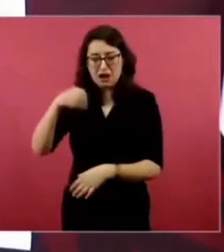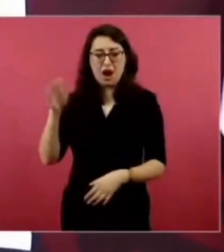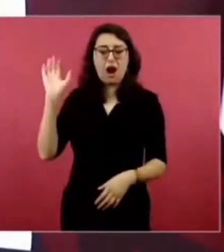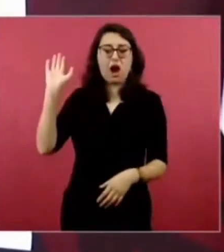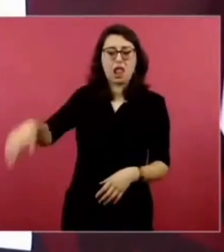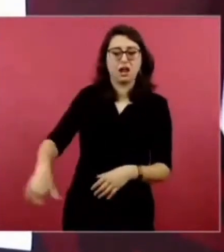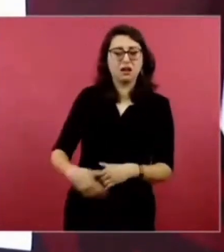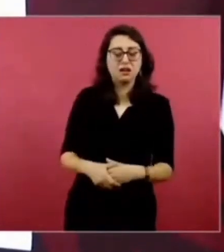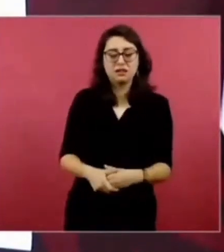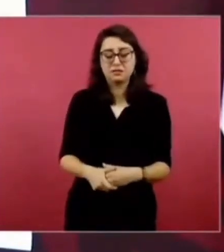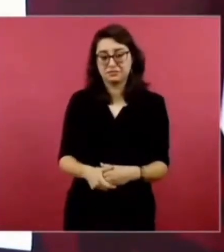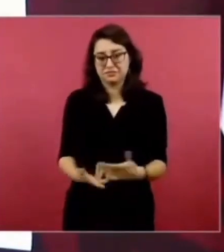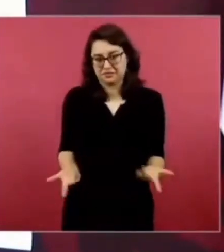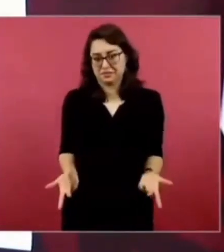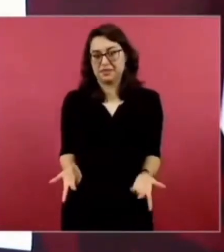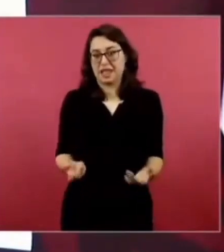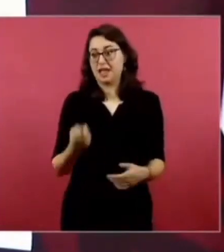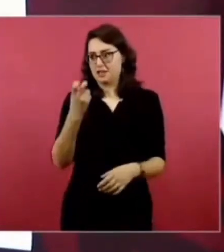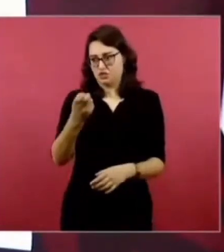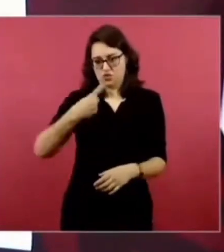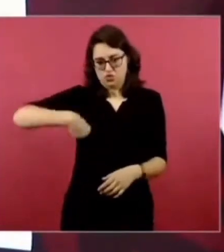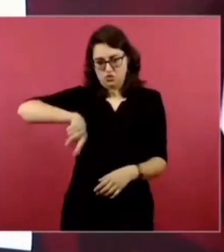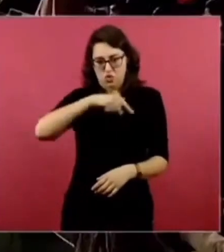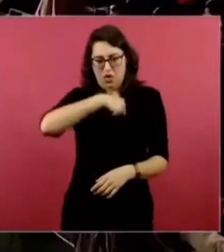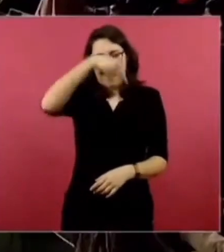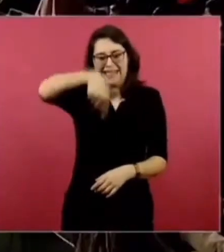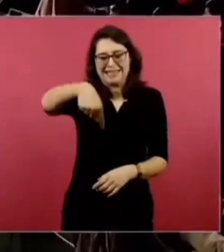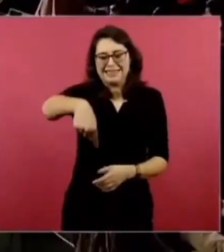que alcance para la